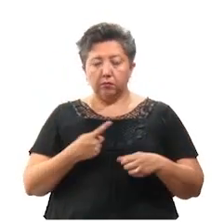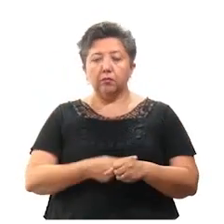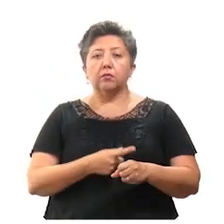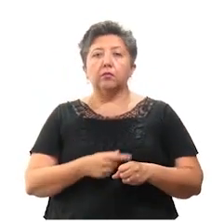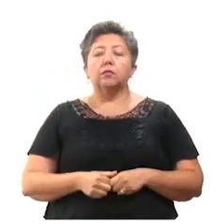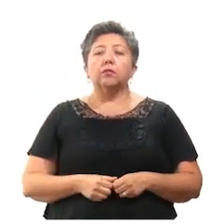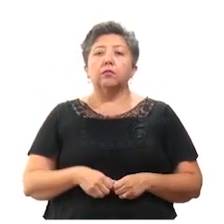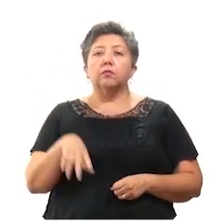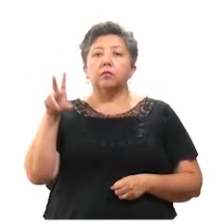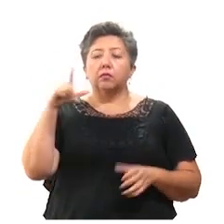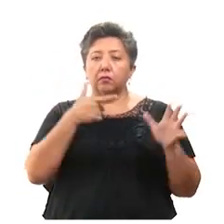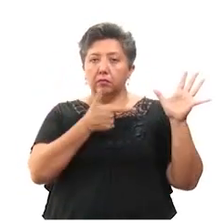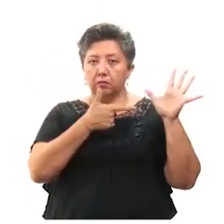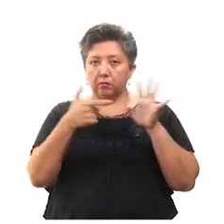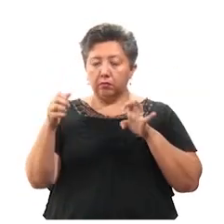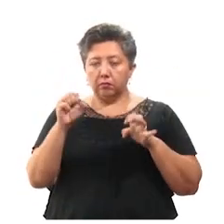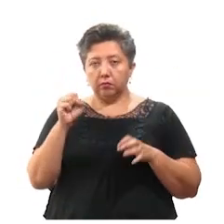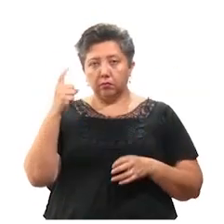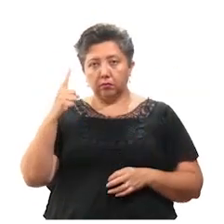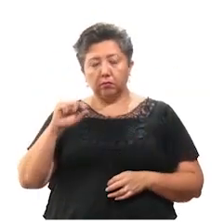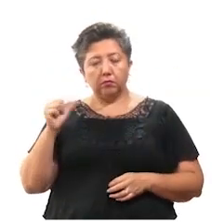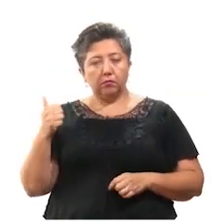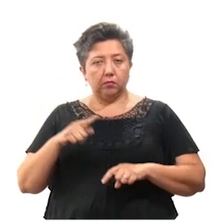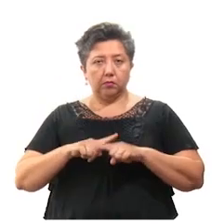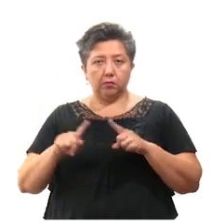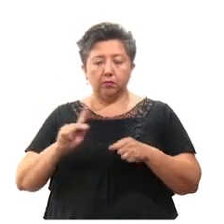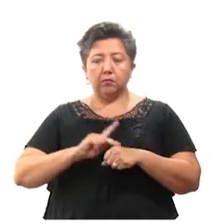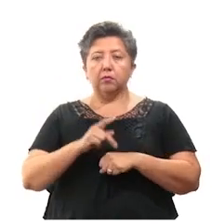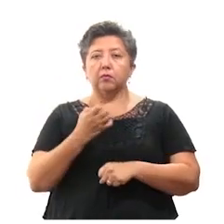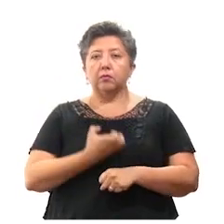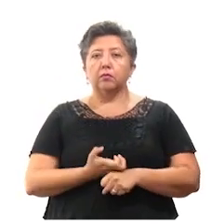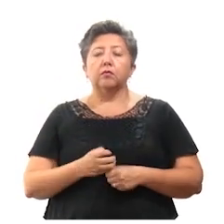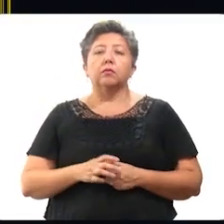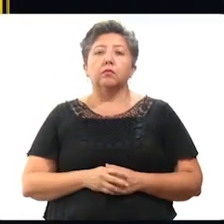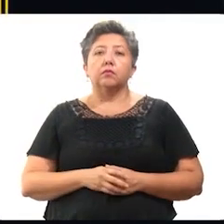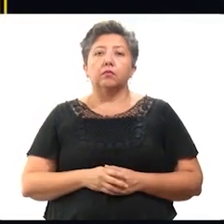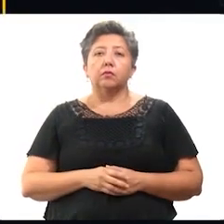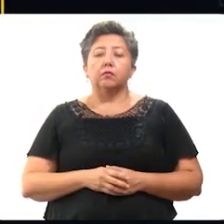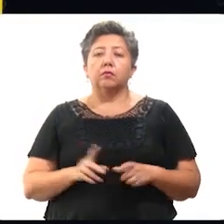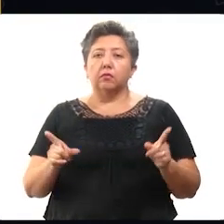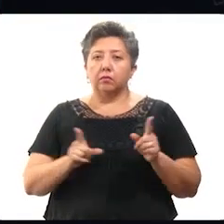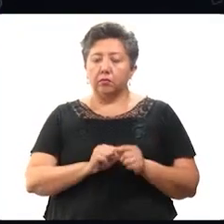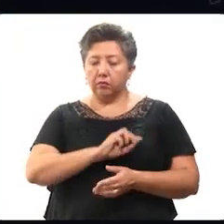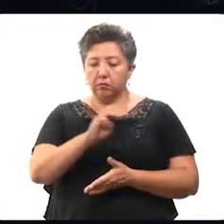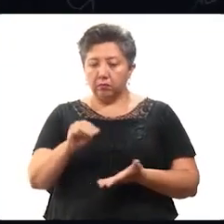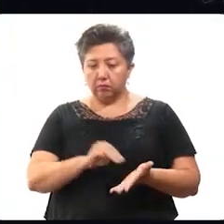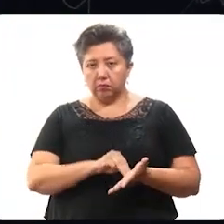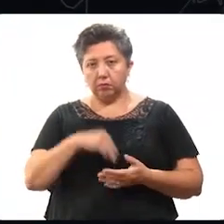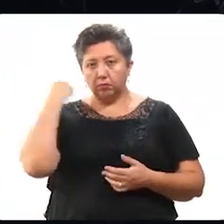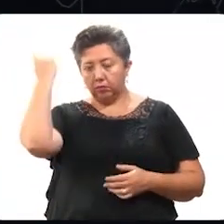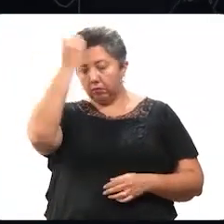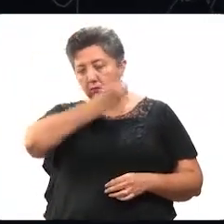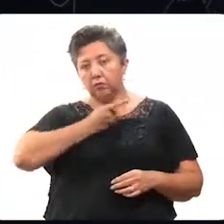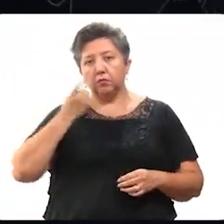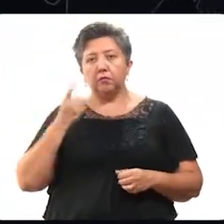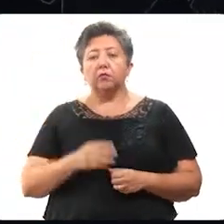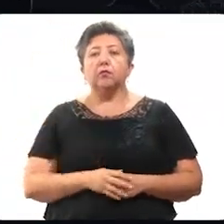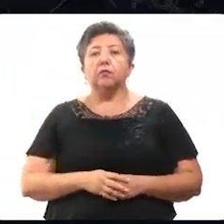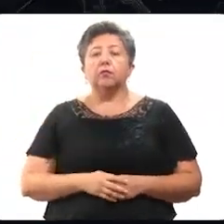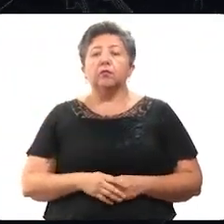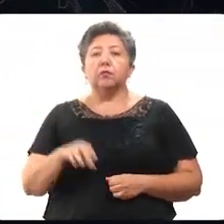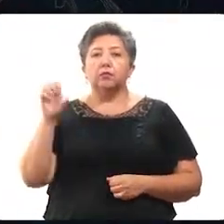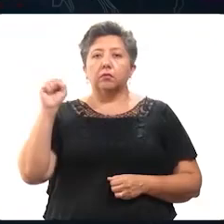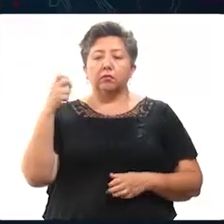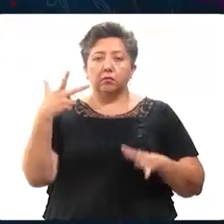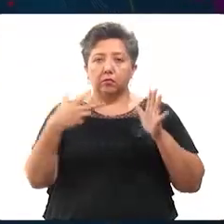positivos, 761 son de otro país u otro estado. Específicamente en Mérida se han diagnosticado